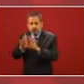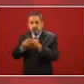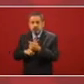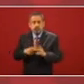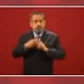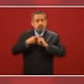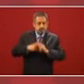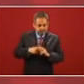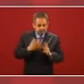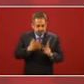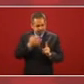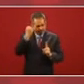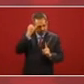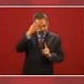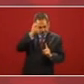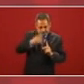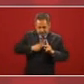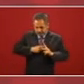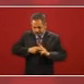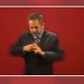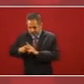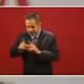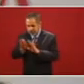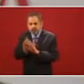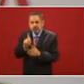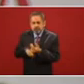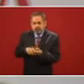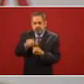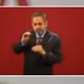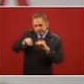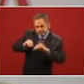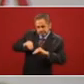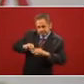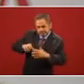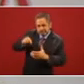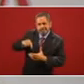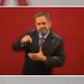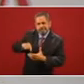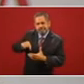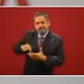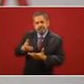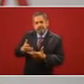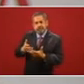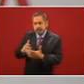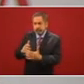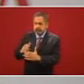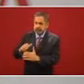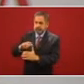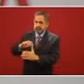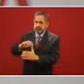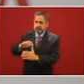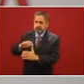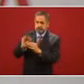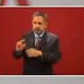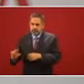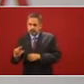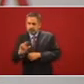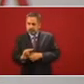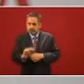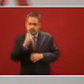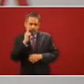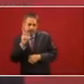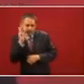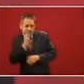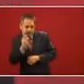de formulación en los elementos moleculares, hasta su modelo prototipo y posteriormente